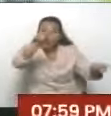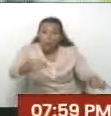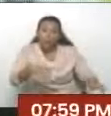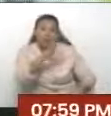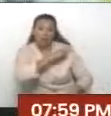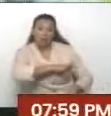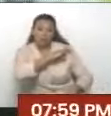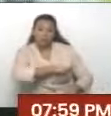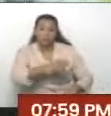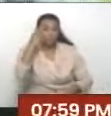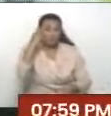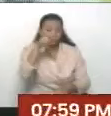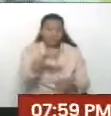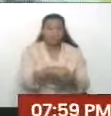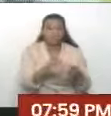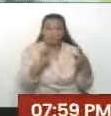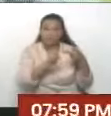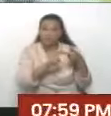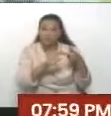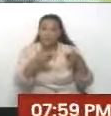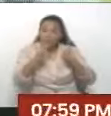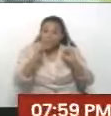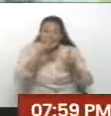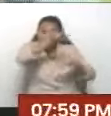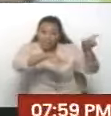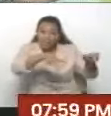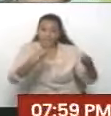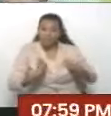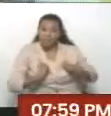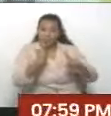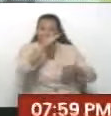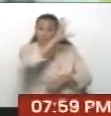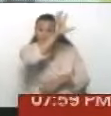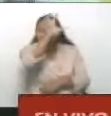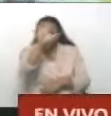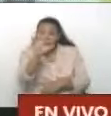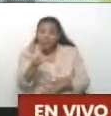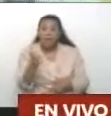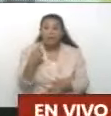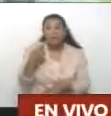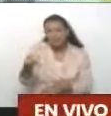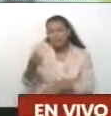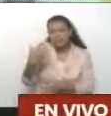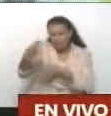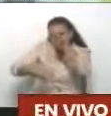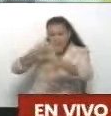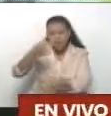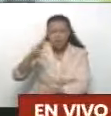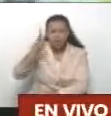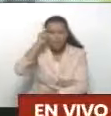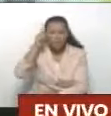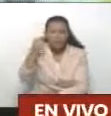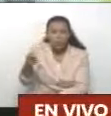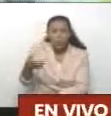social, que permita lo que es la experiencia que decía el profesor Pedro